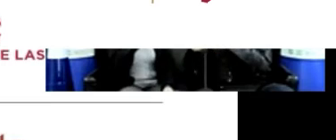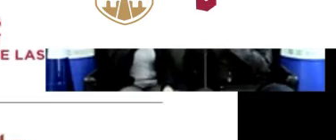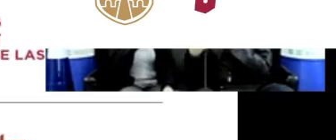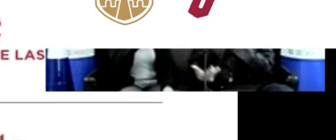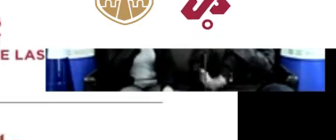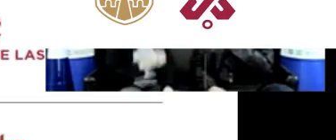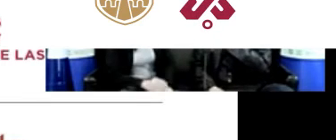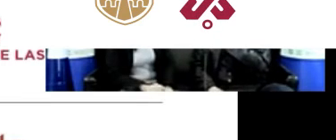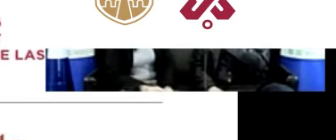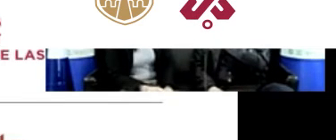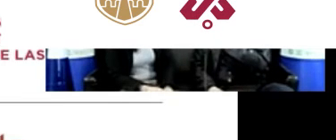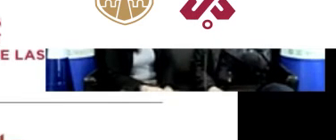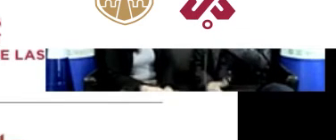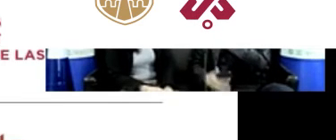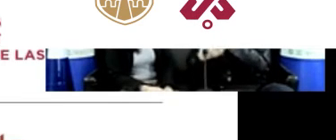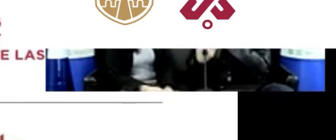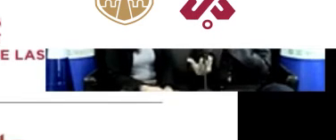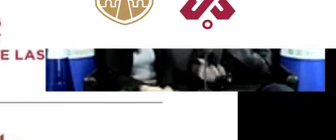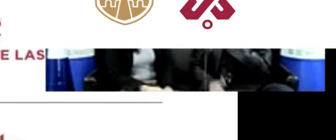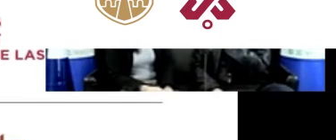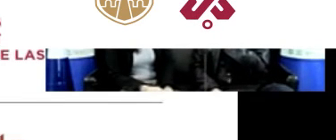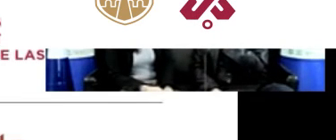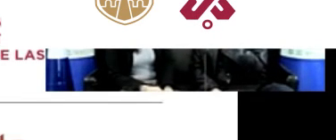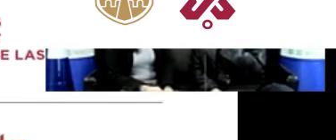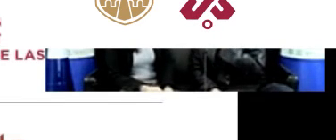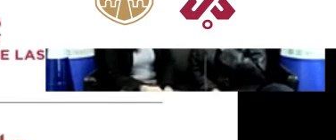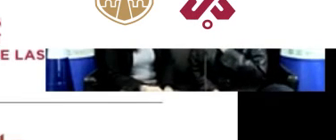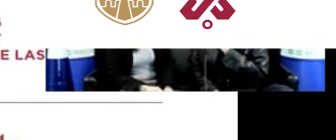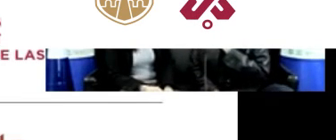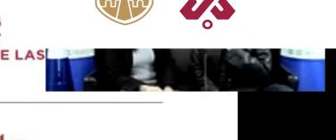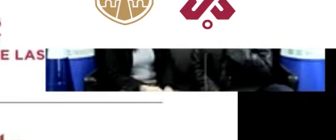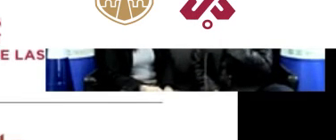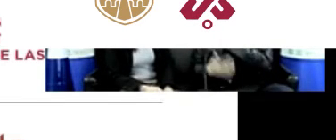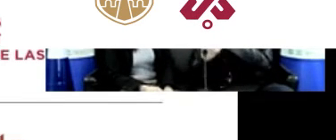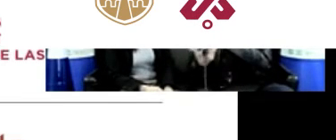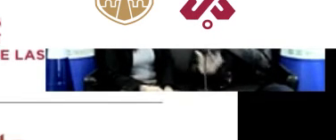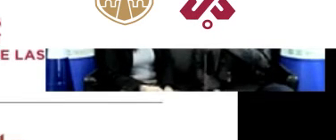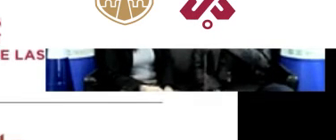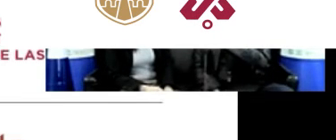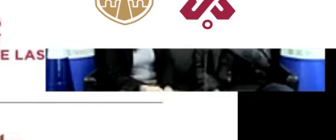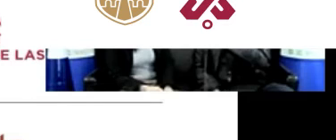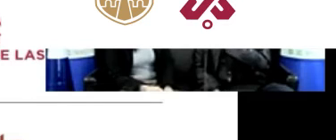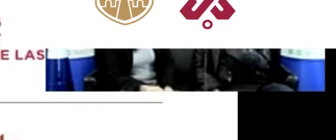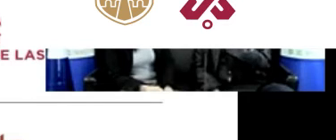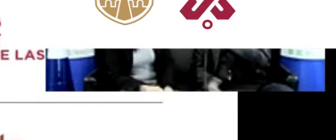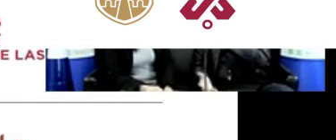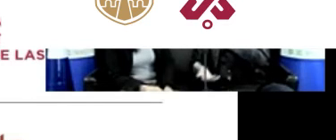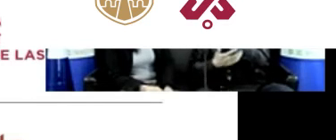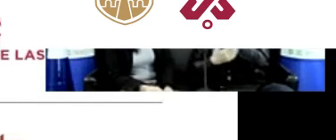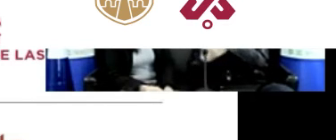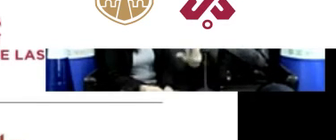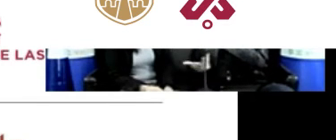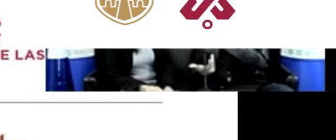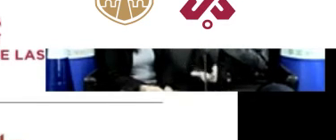hay que desarrollar las habilidades para adquirir las competencias. Tienes que expresar empatía, crear